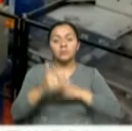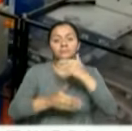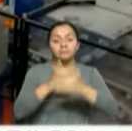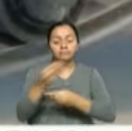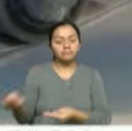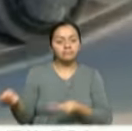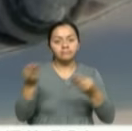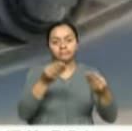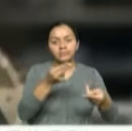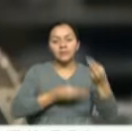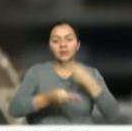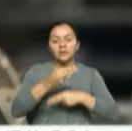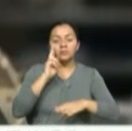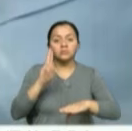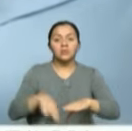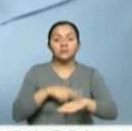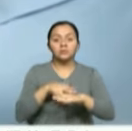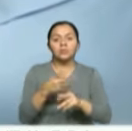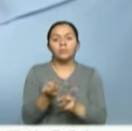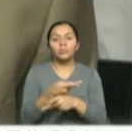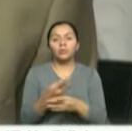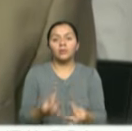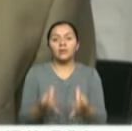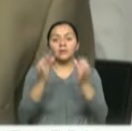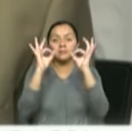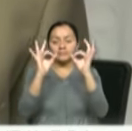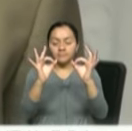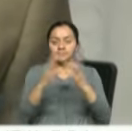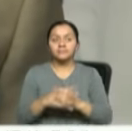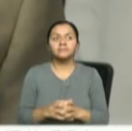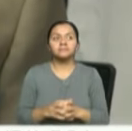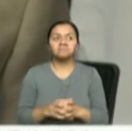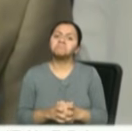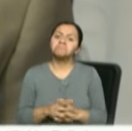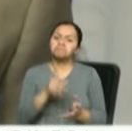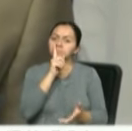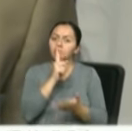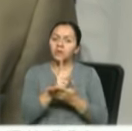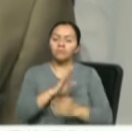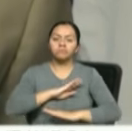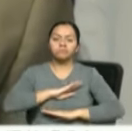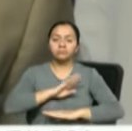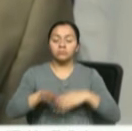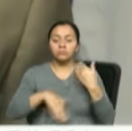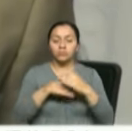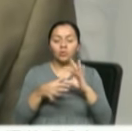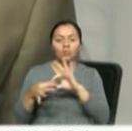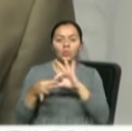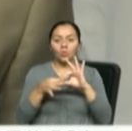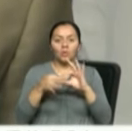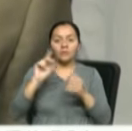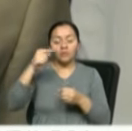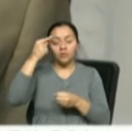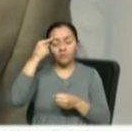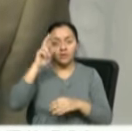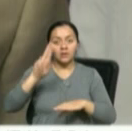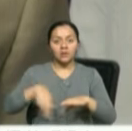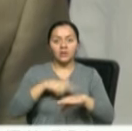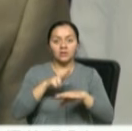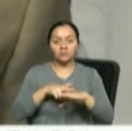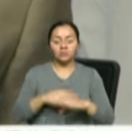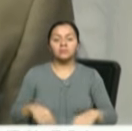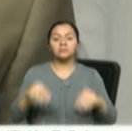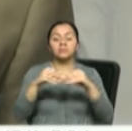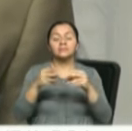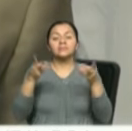al mercado nacional con productos de calidad. Es una satisfacción colaborar con el gobierno nacional